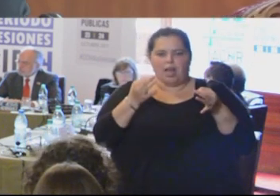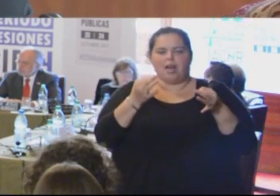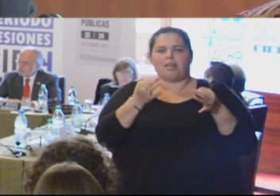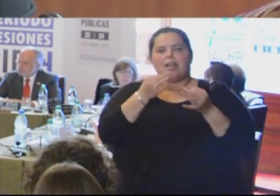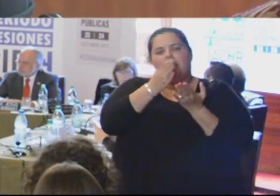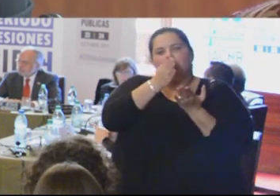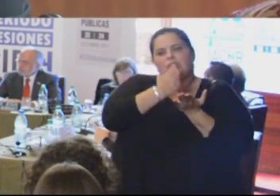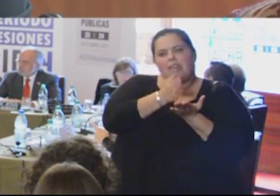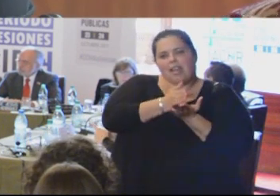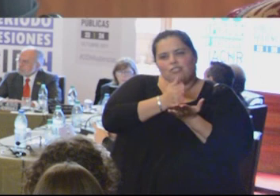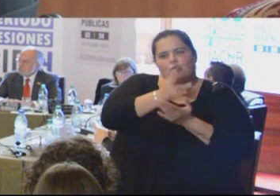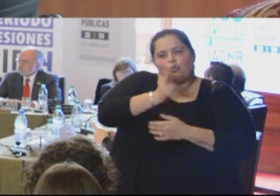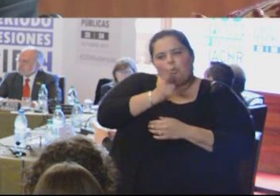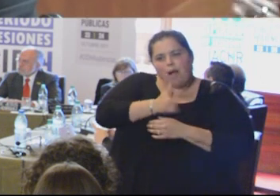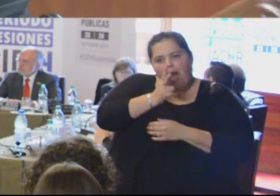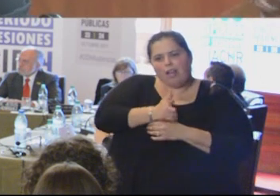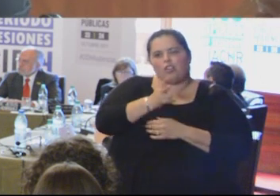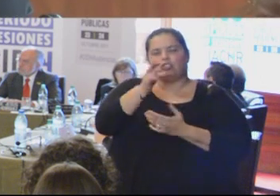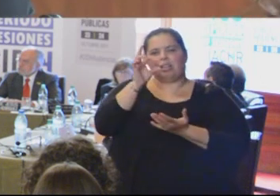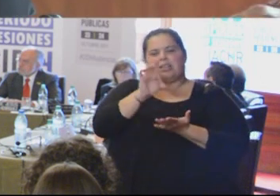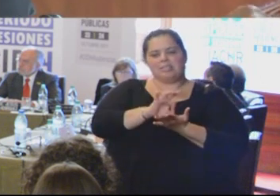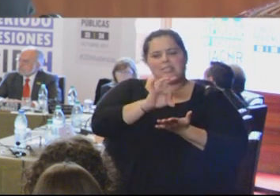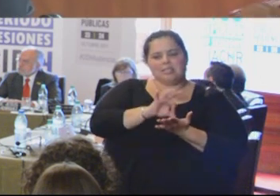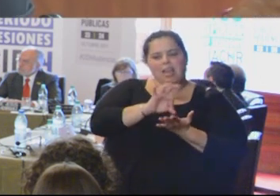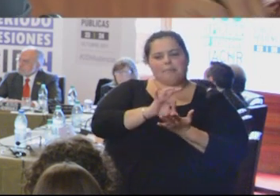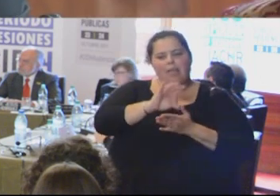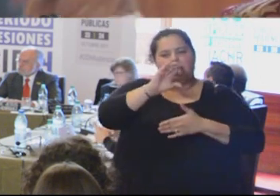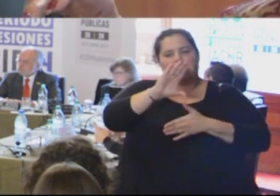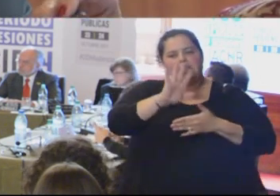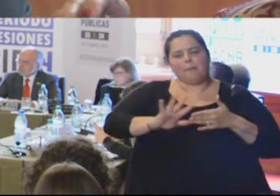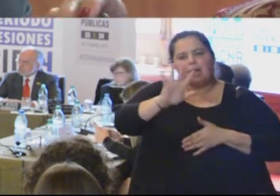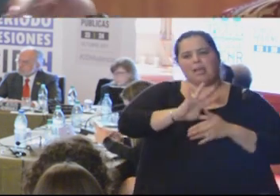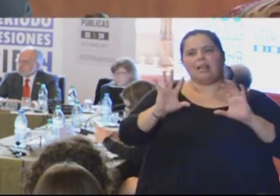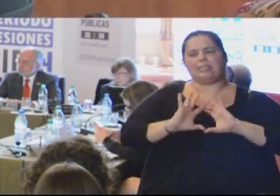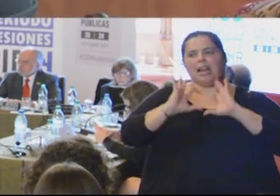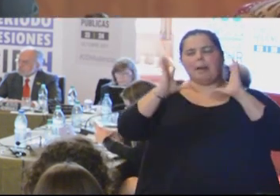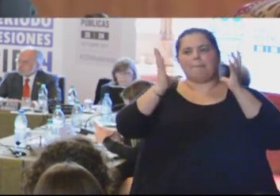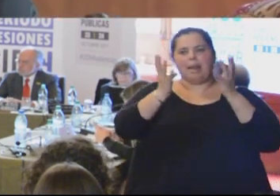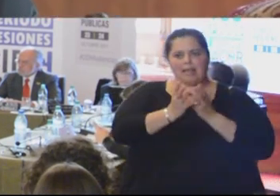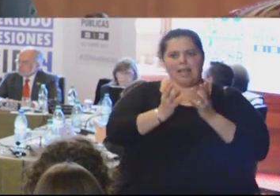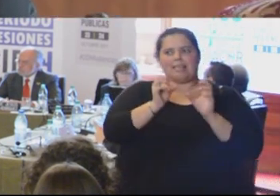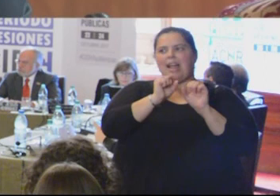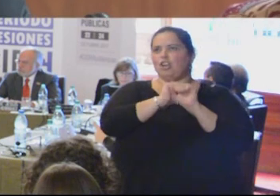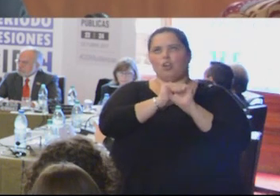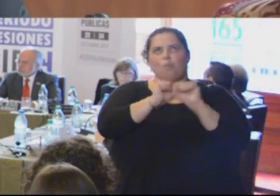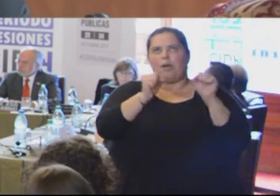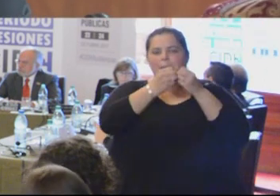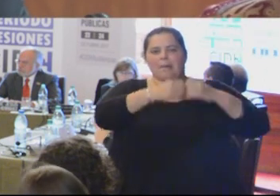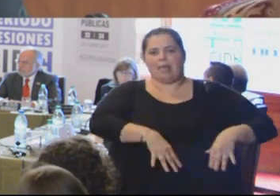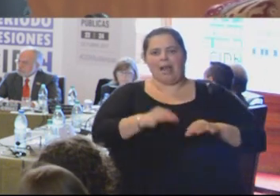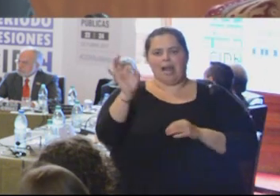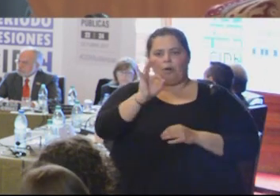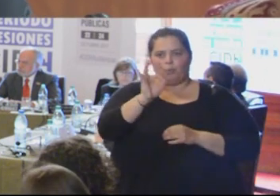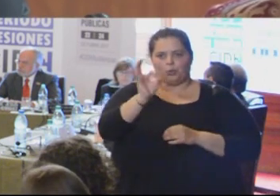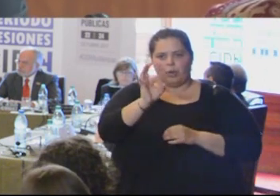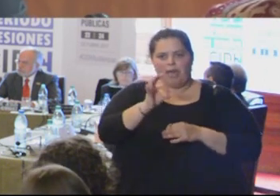derechos humanos del sistema t americano nuestras américas el planeta no no pueda perder esta oportunidad muy